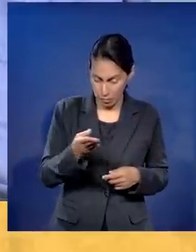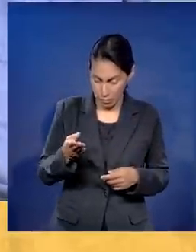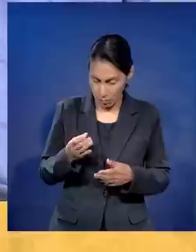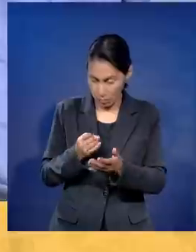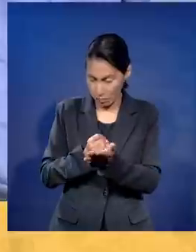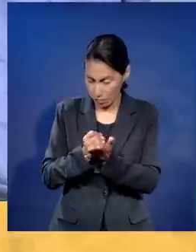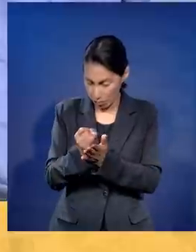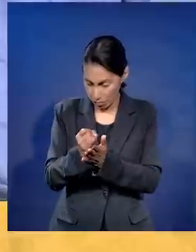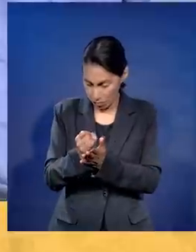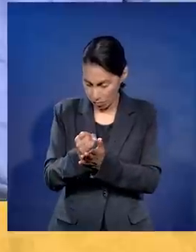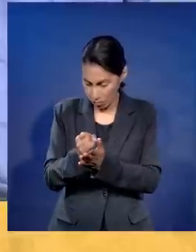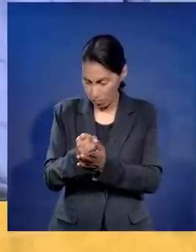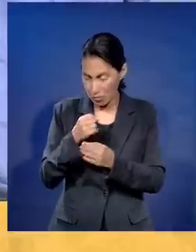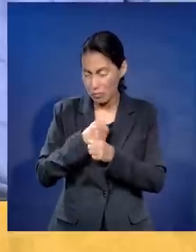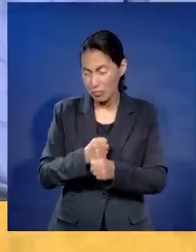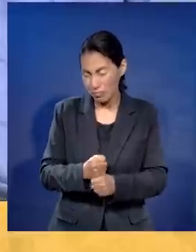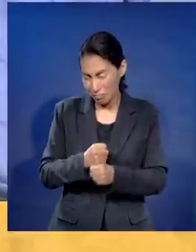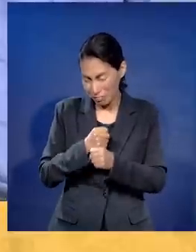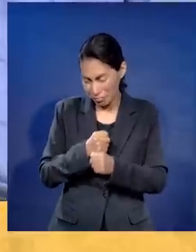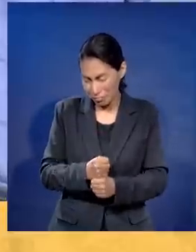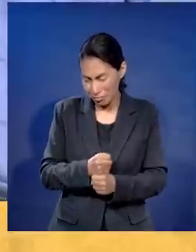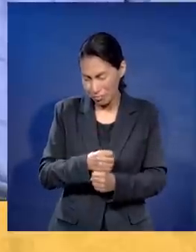cuyas decisiones